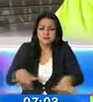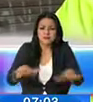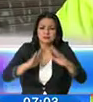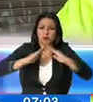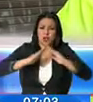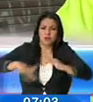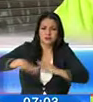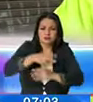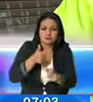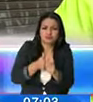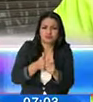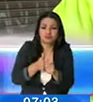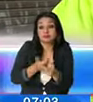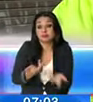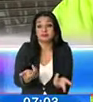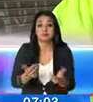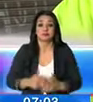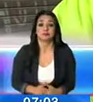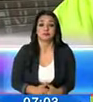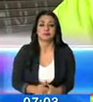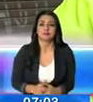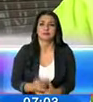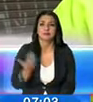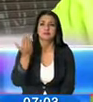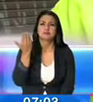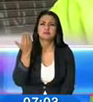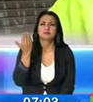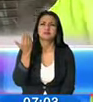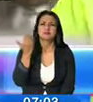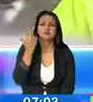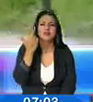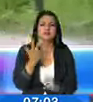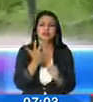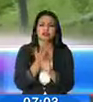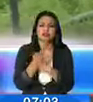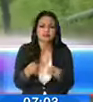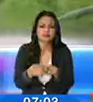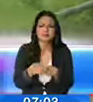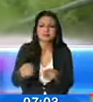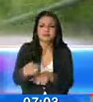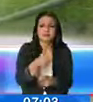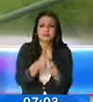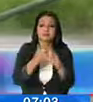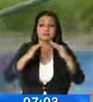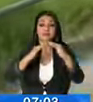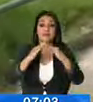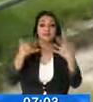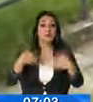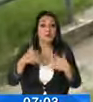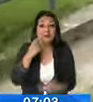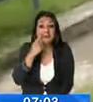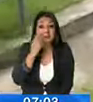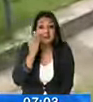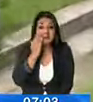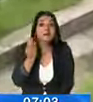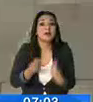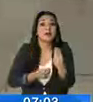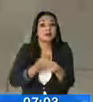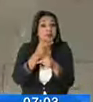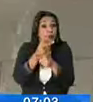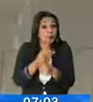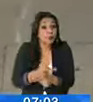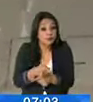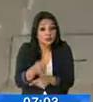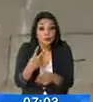aproximadamente así vivían ya unos tres años un hecho que pone en alerta a los papitos a tener cuidado con